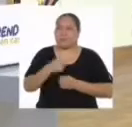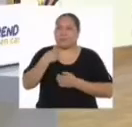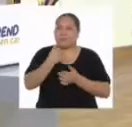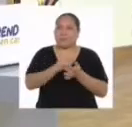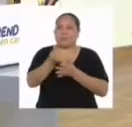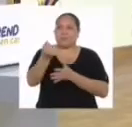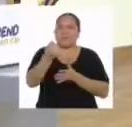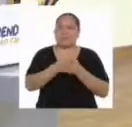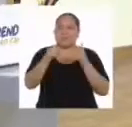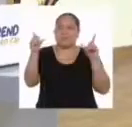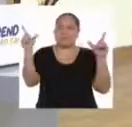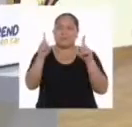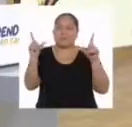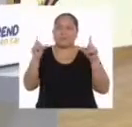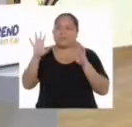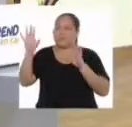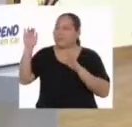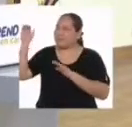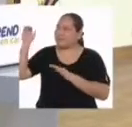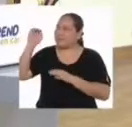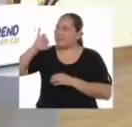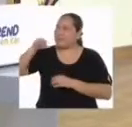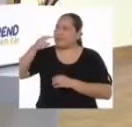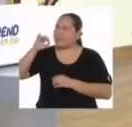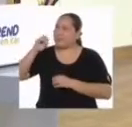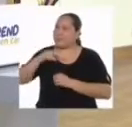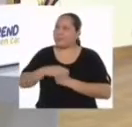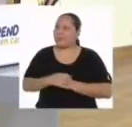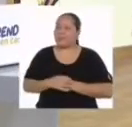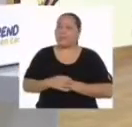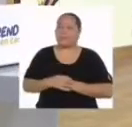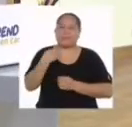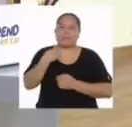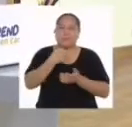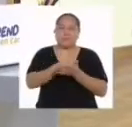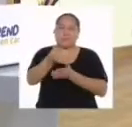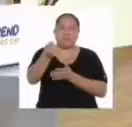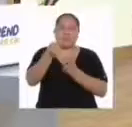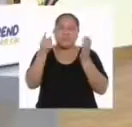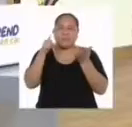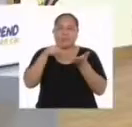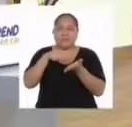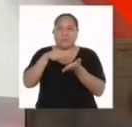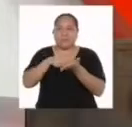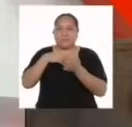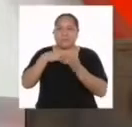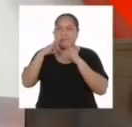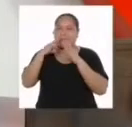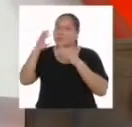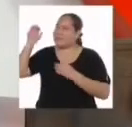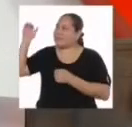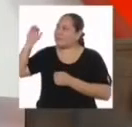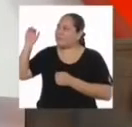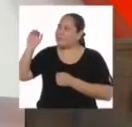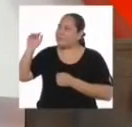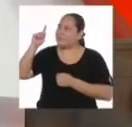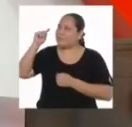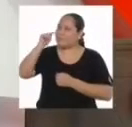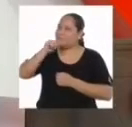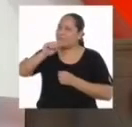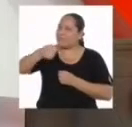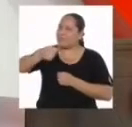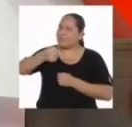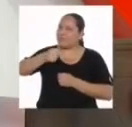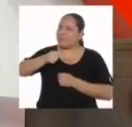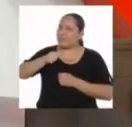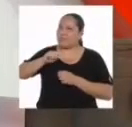Voy a comprarme una tele. Pero, Jonathan. Voy a pagar las deudas de mis familiares. Jonathan, esa es